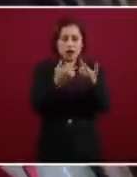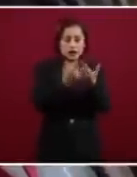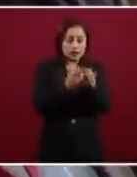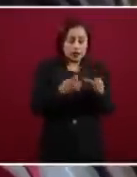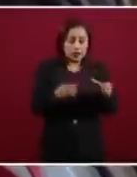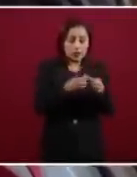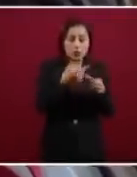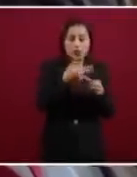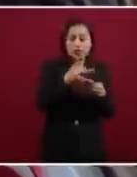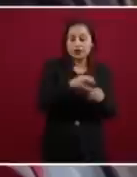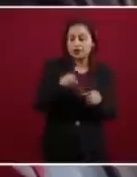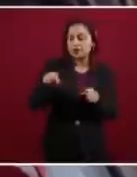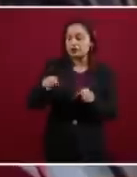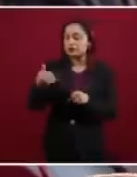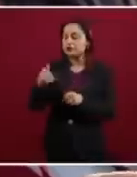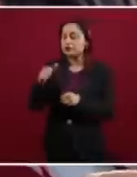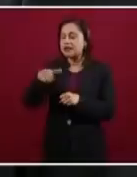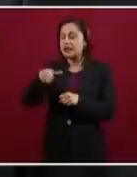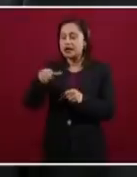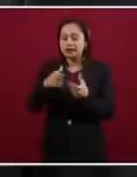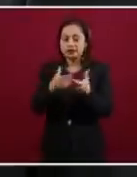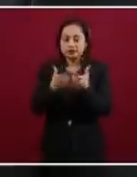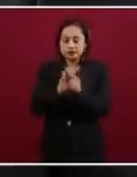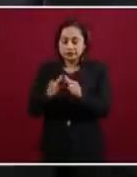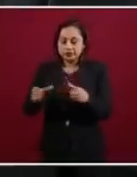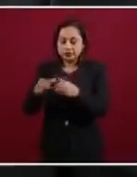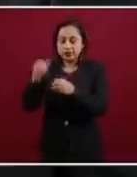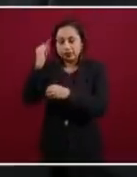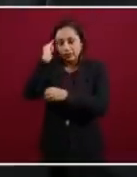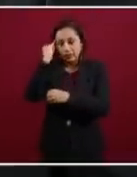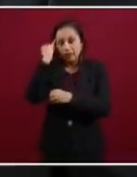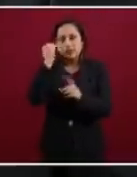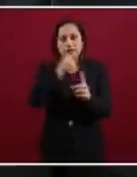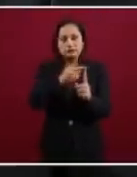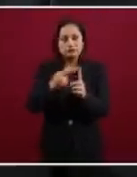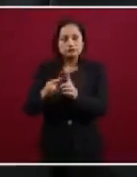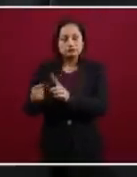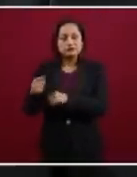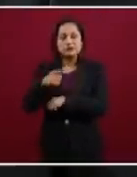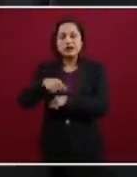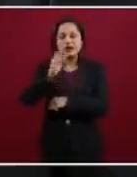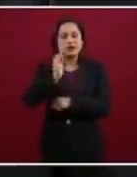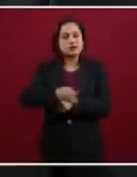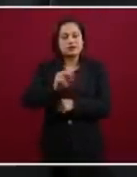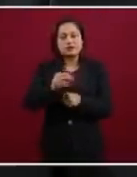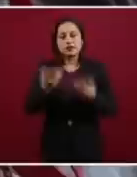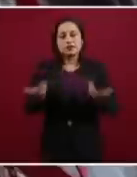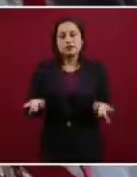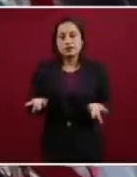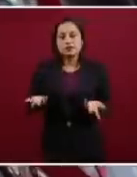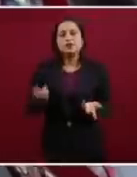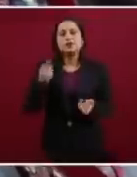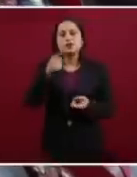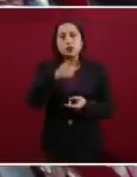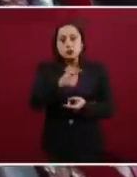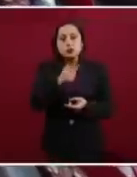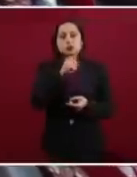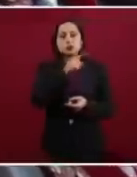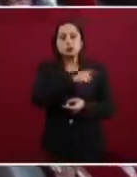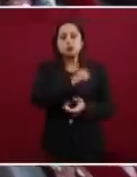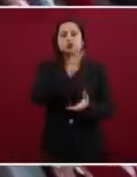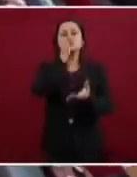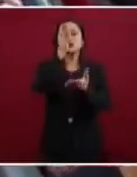contra el gasoducto y la isla el acueducto independencia tuvieron acceso a usted en su gira le